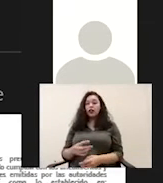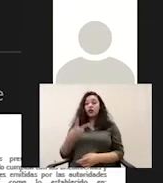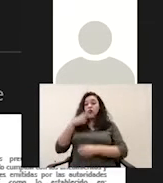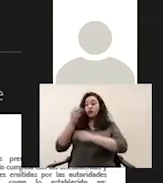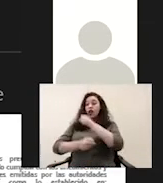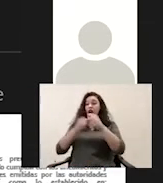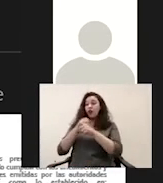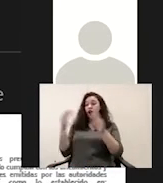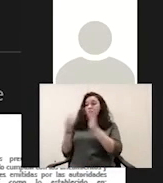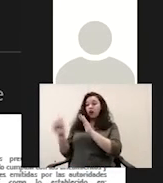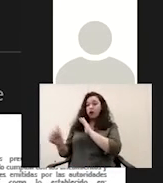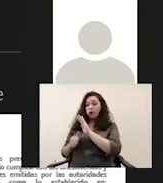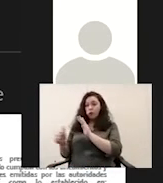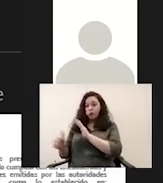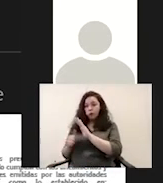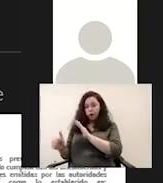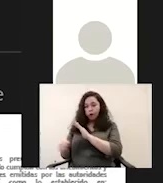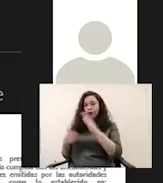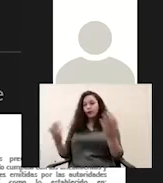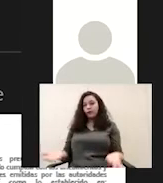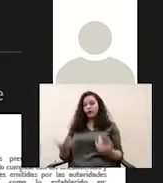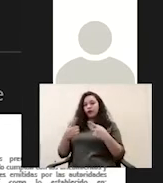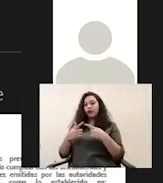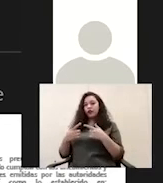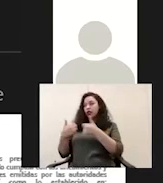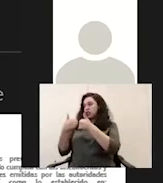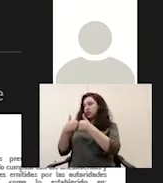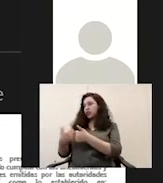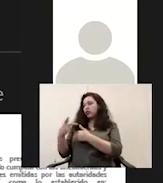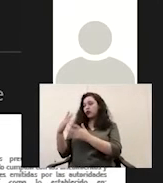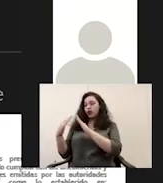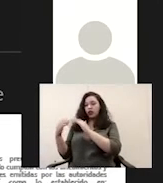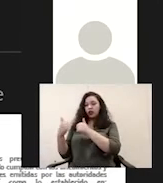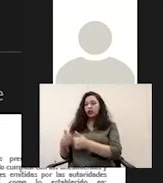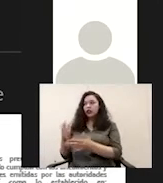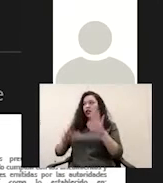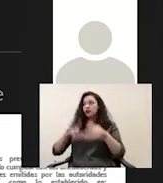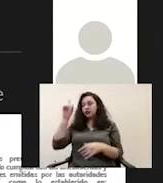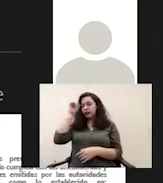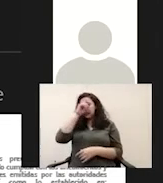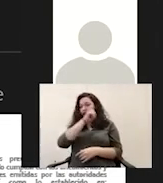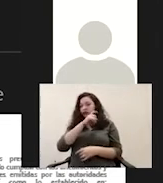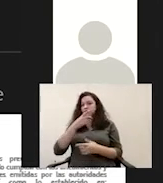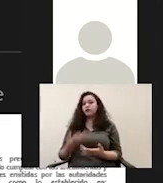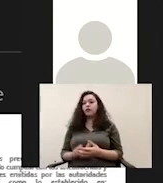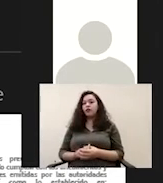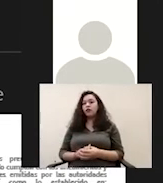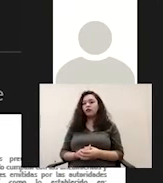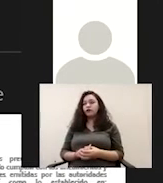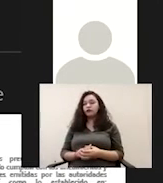años, están en casa, están resguardados y es complicado en ocasiones el que ellos tengan pues